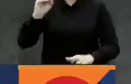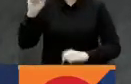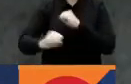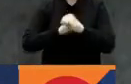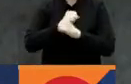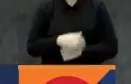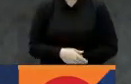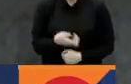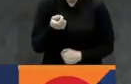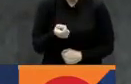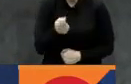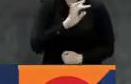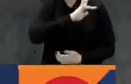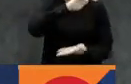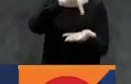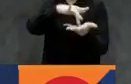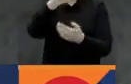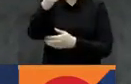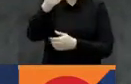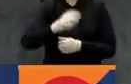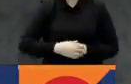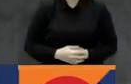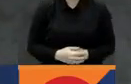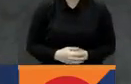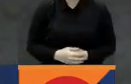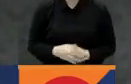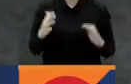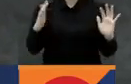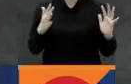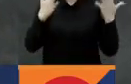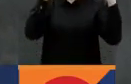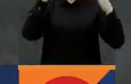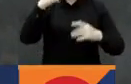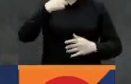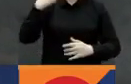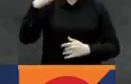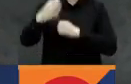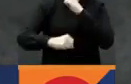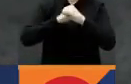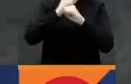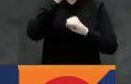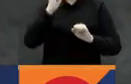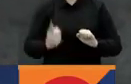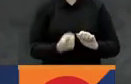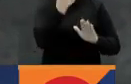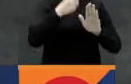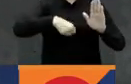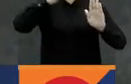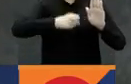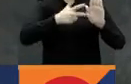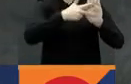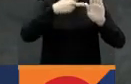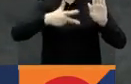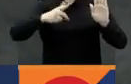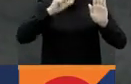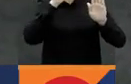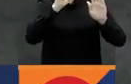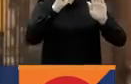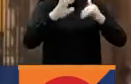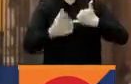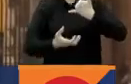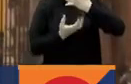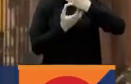ciudad de Cúcuta, celebrando además los 200 años de nuestra primera Constitución, la Constitución de la Gran